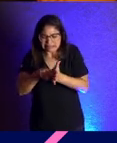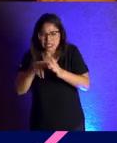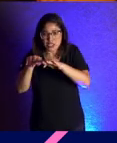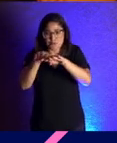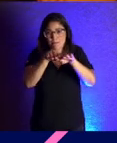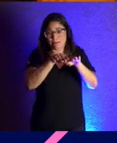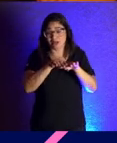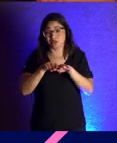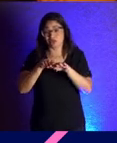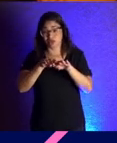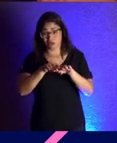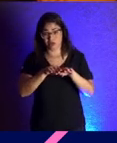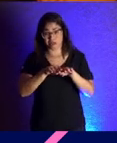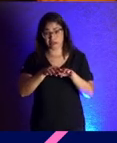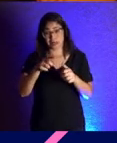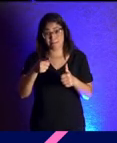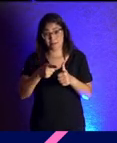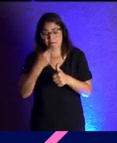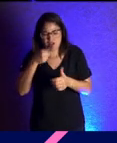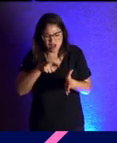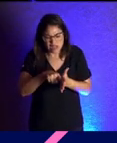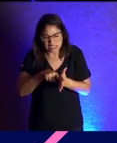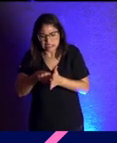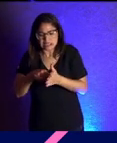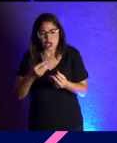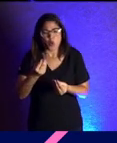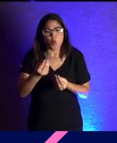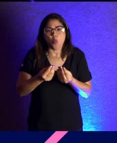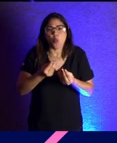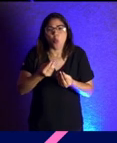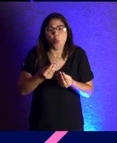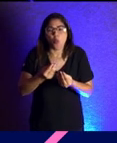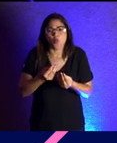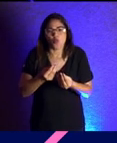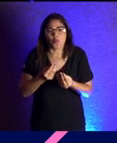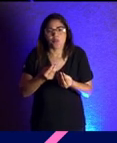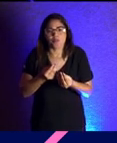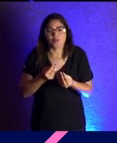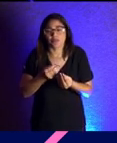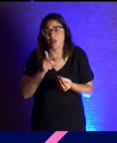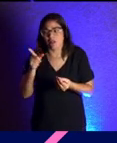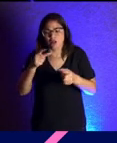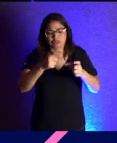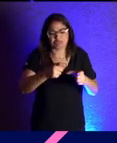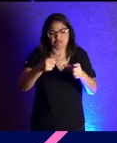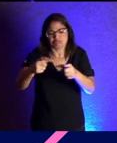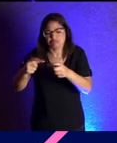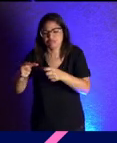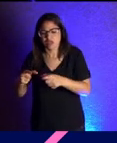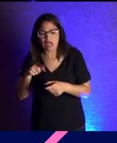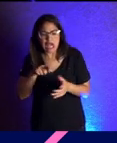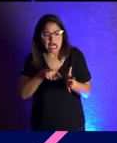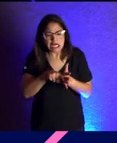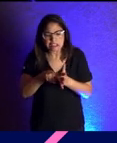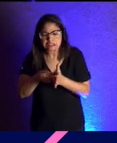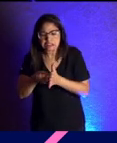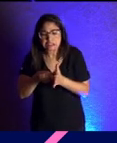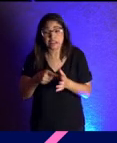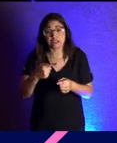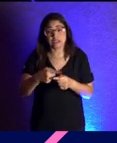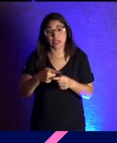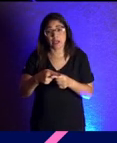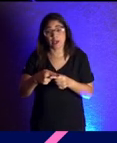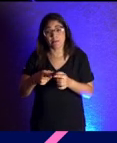la distribución de los puntos. Pues, esa, de hecho, sabemos que podemos hacerla porque se ha hecho previamente, por ejemplo, en activos